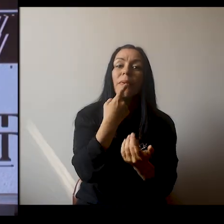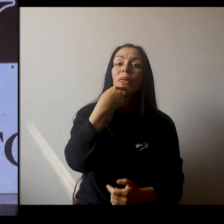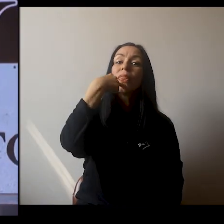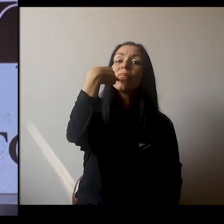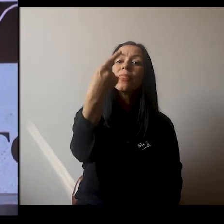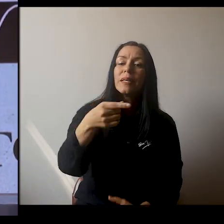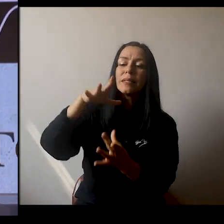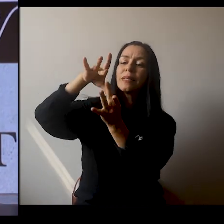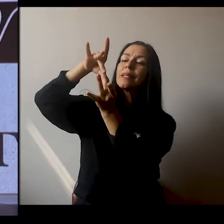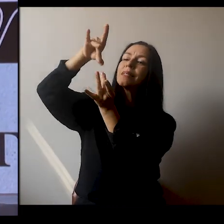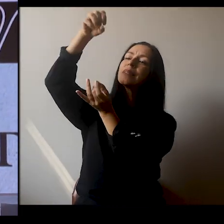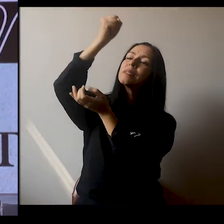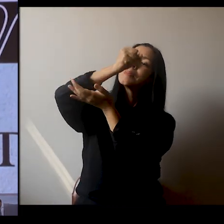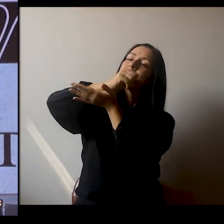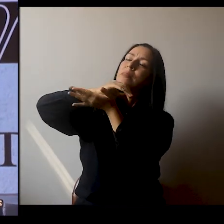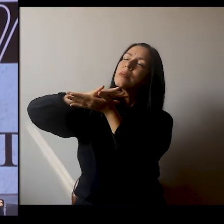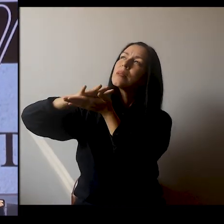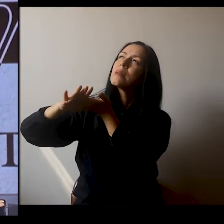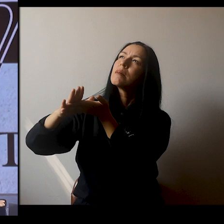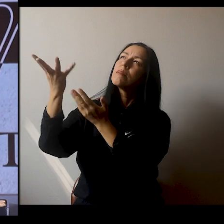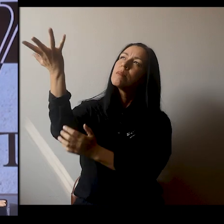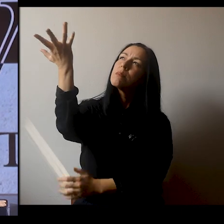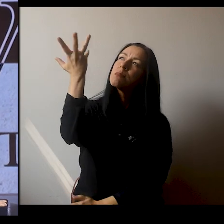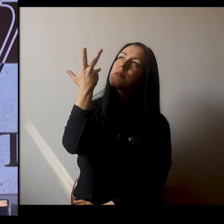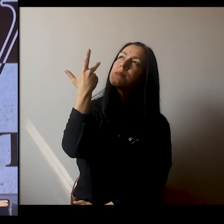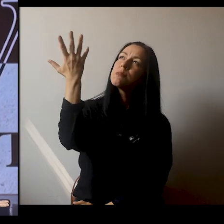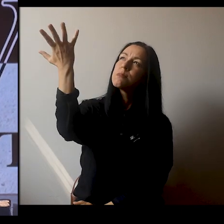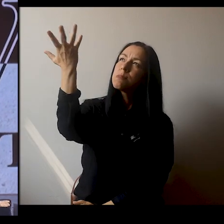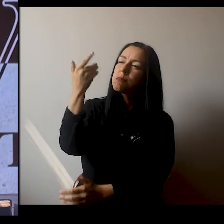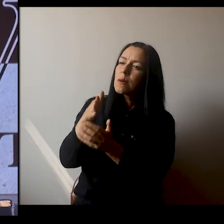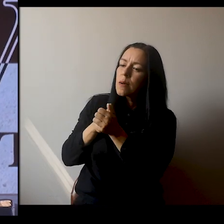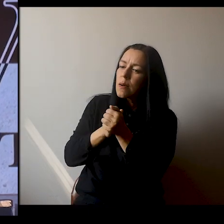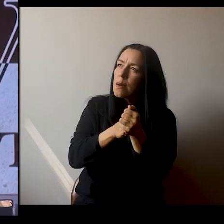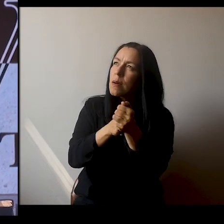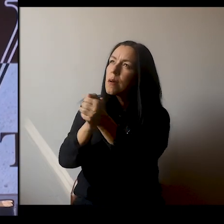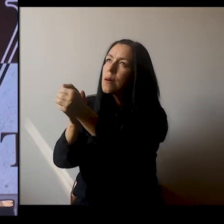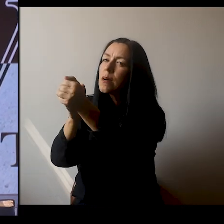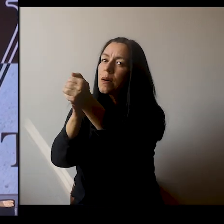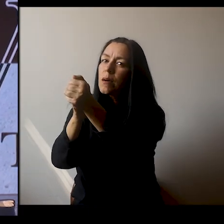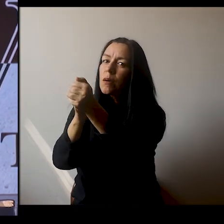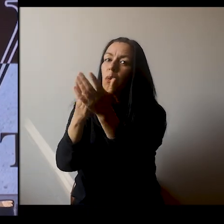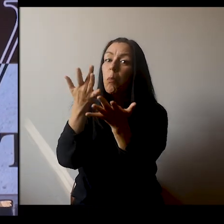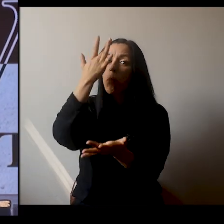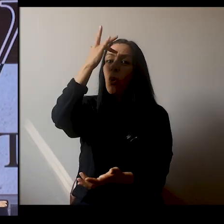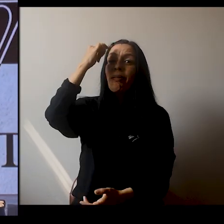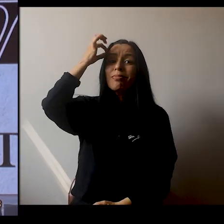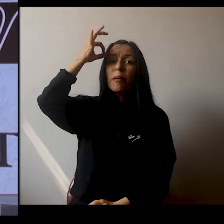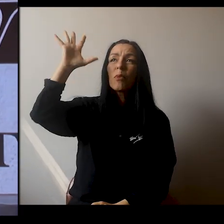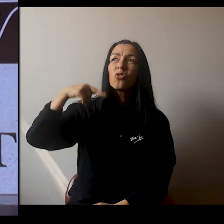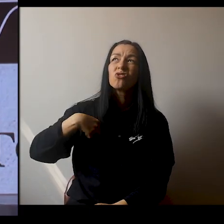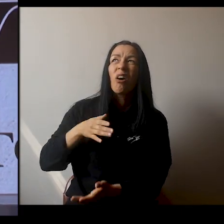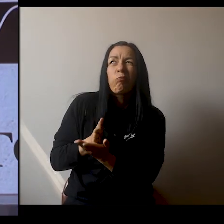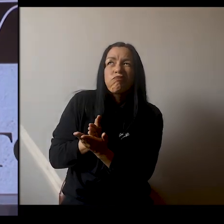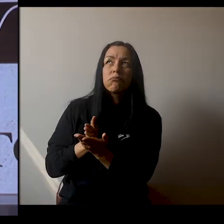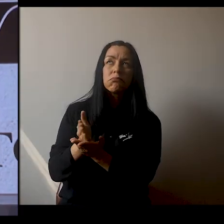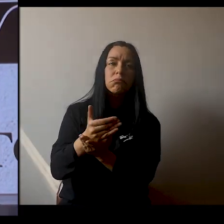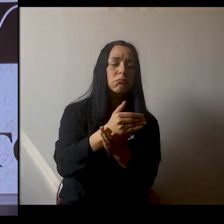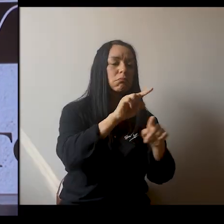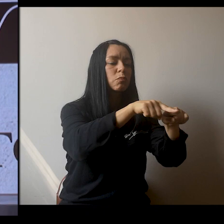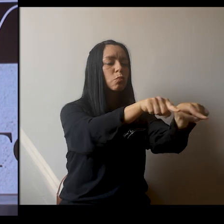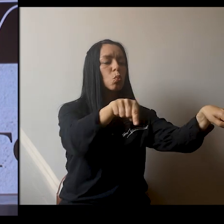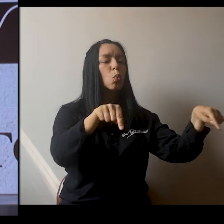que tenemos que andar en el Espíritu, oyendo todo lo que Él nos dice, porque podemos estar en el